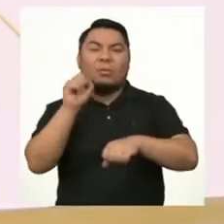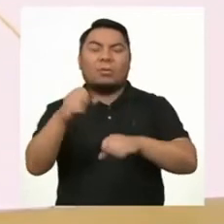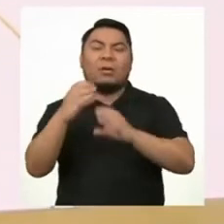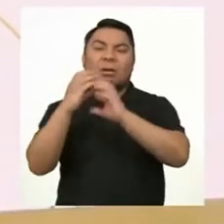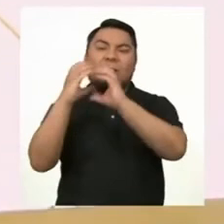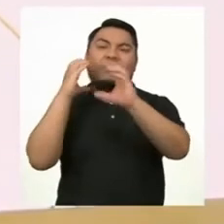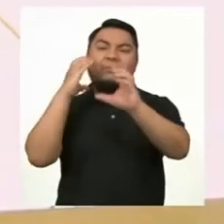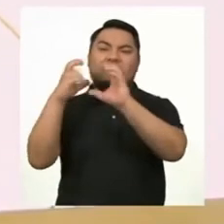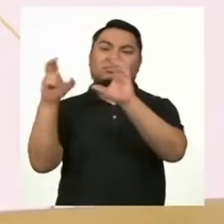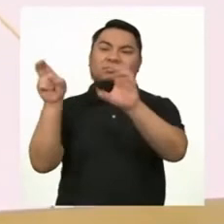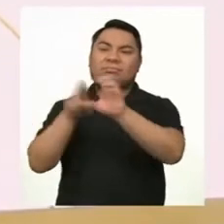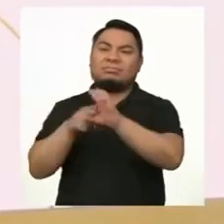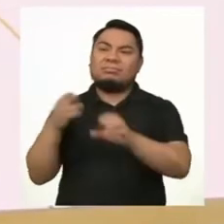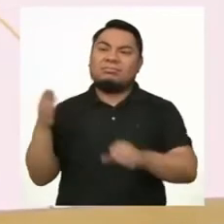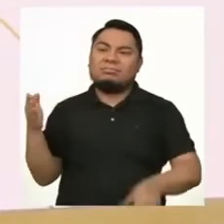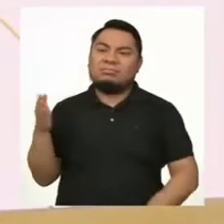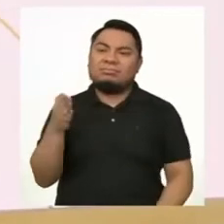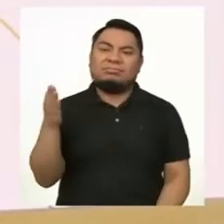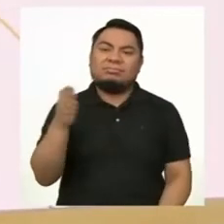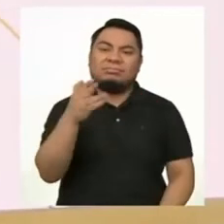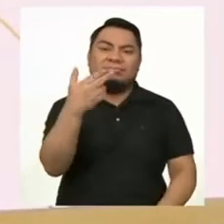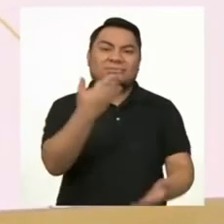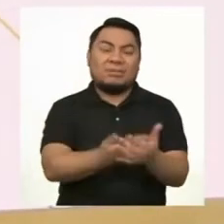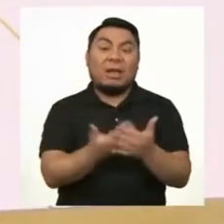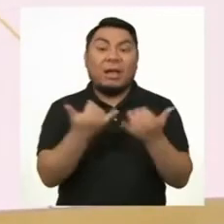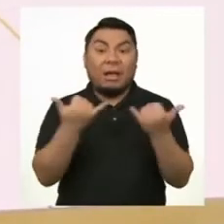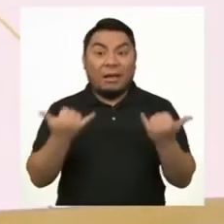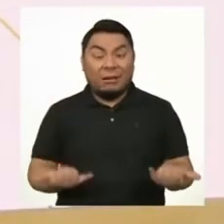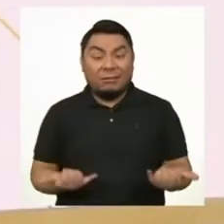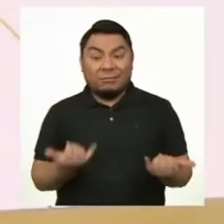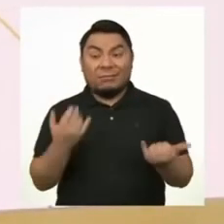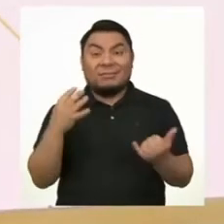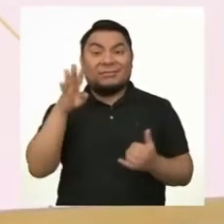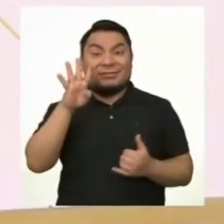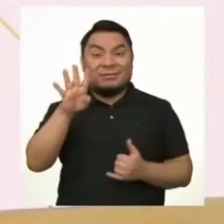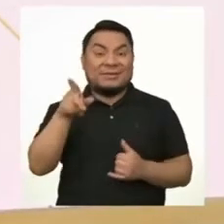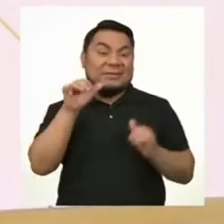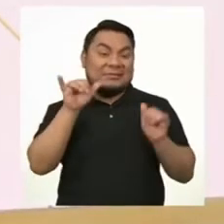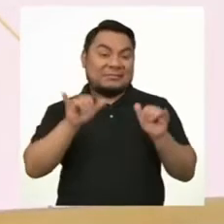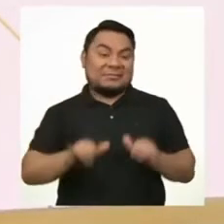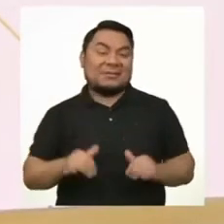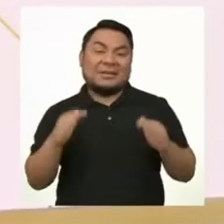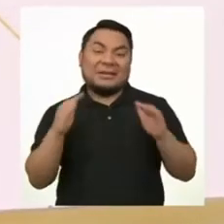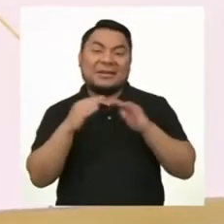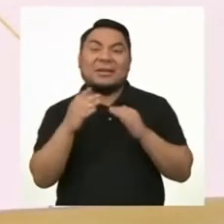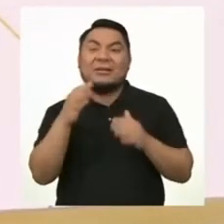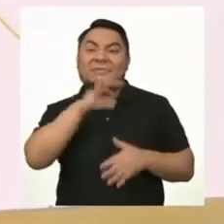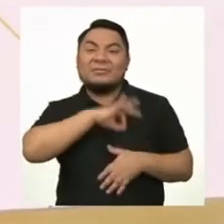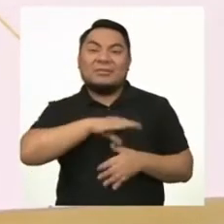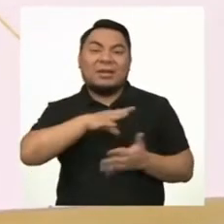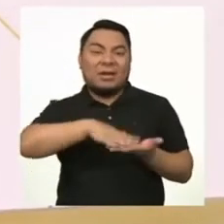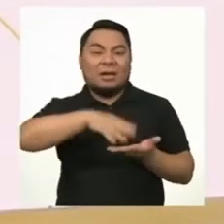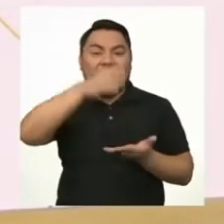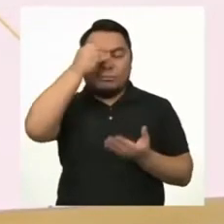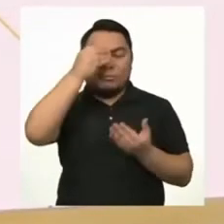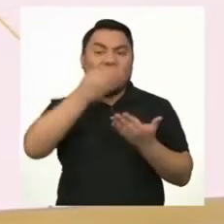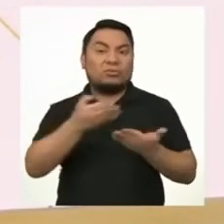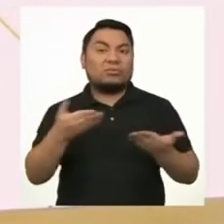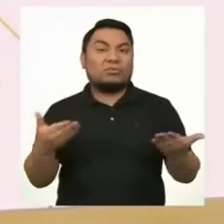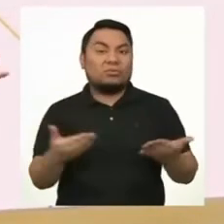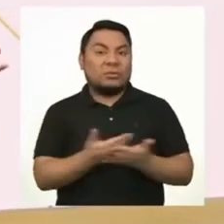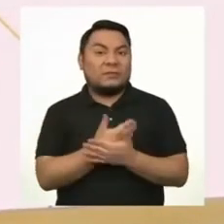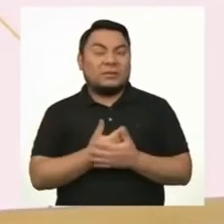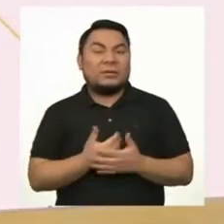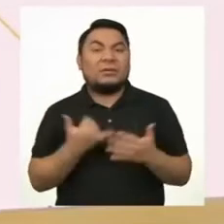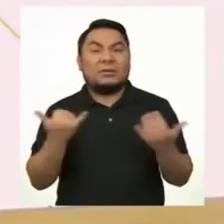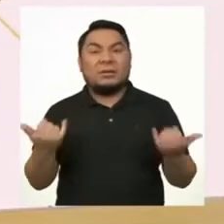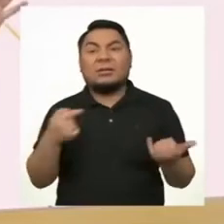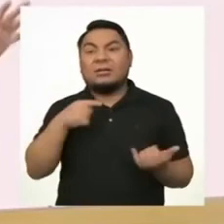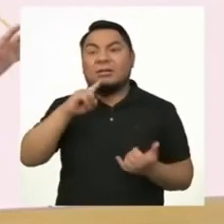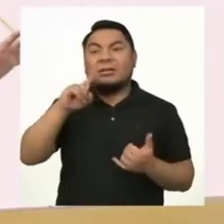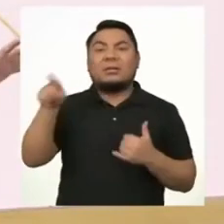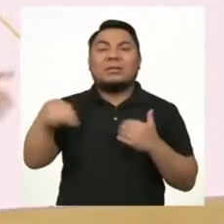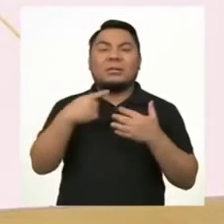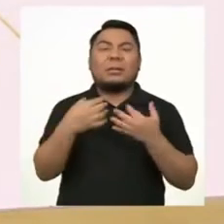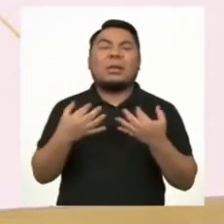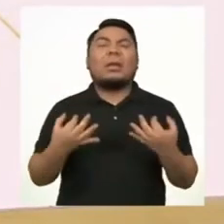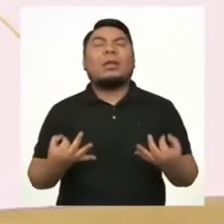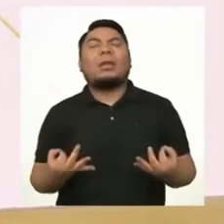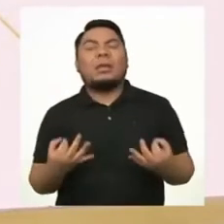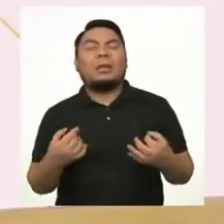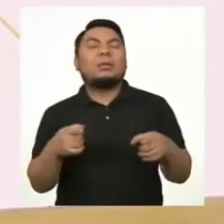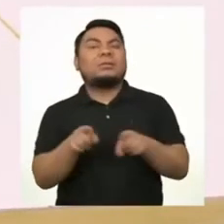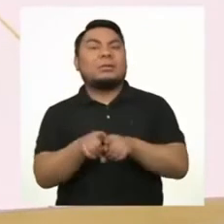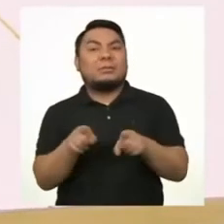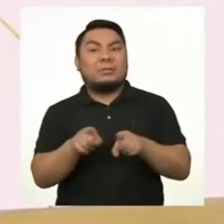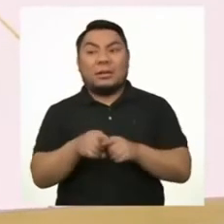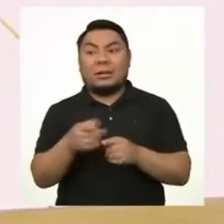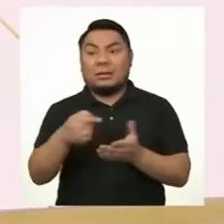bus para llegar a lugares. Y ahora las puedo aprovechar para aprender cosas nuevas. No solo esto del yoga y la relajación.